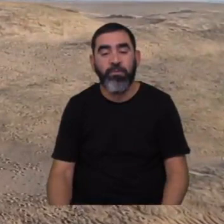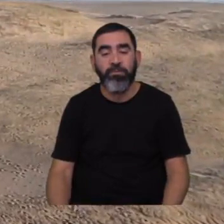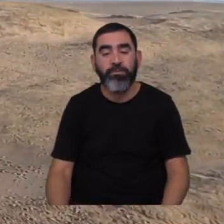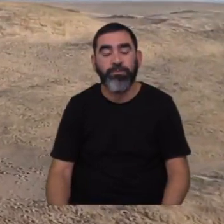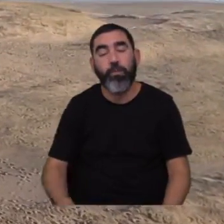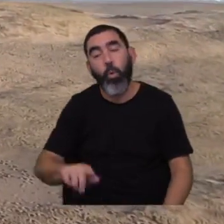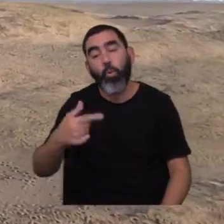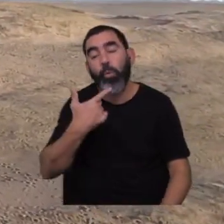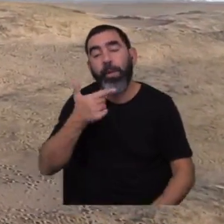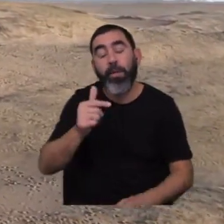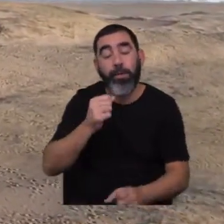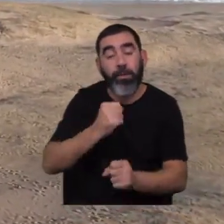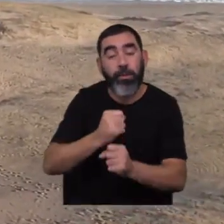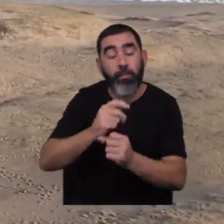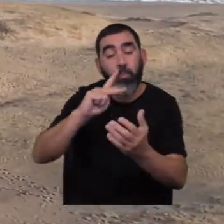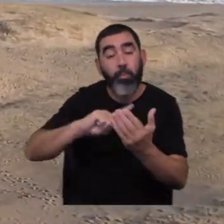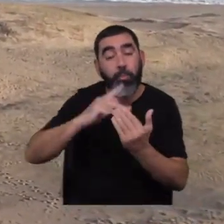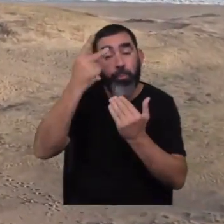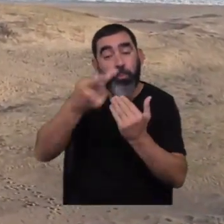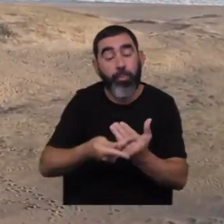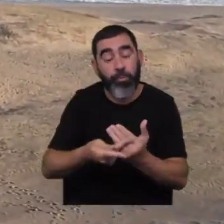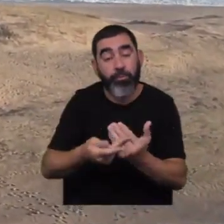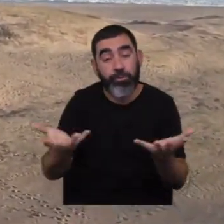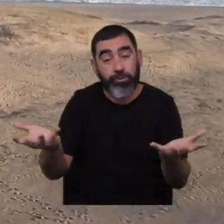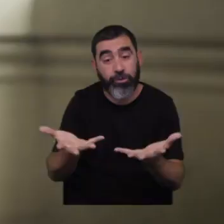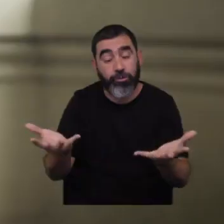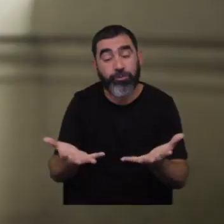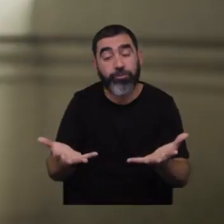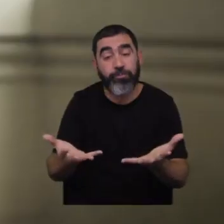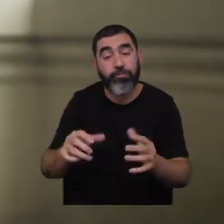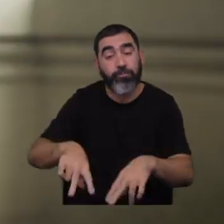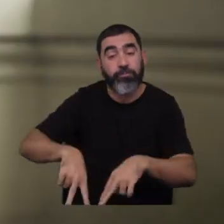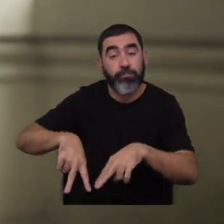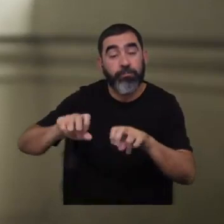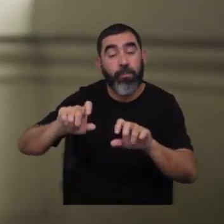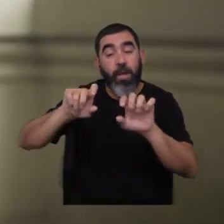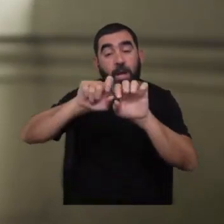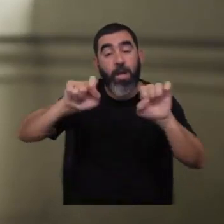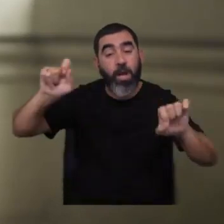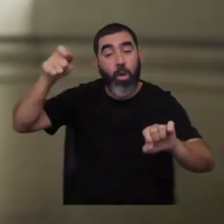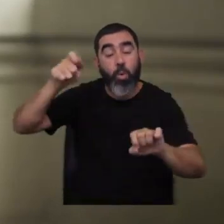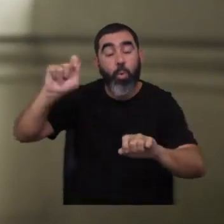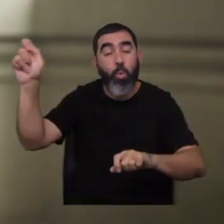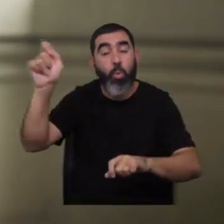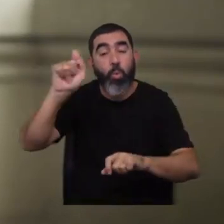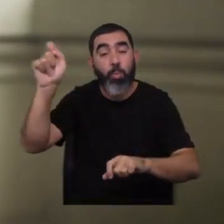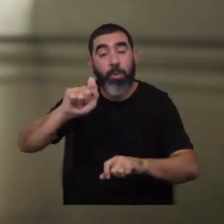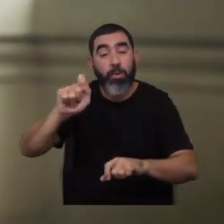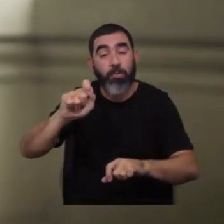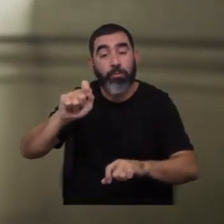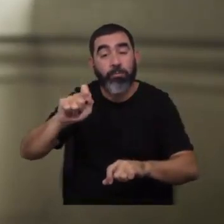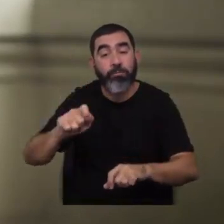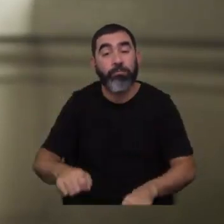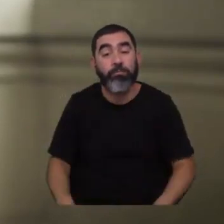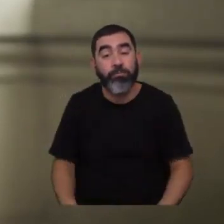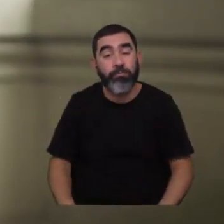Otro ejemplo de trabajo de proyecto que estamos llevando adelante es el análisis del alumbrado público, del impacto del alumbrado público